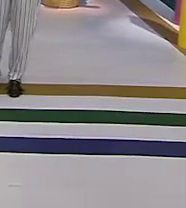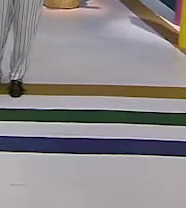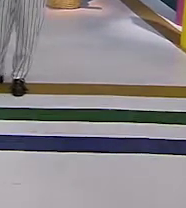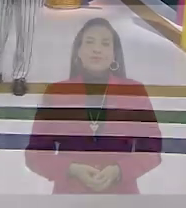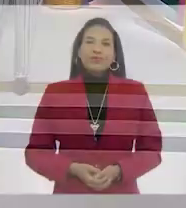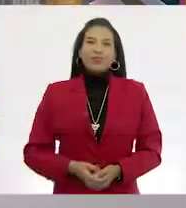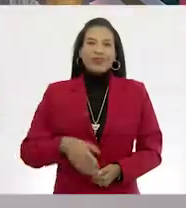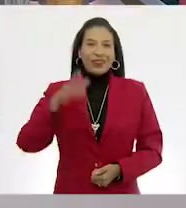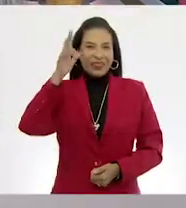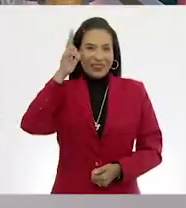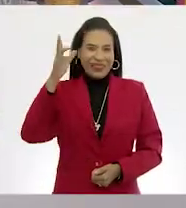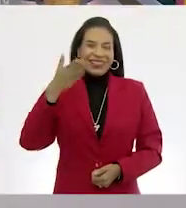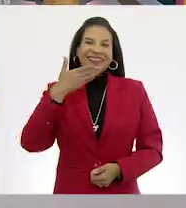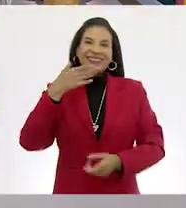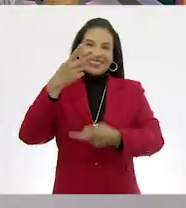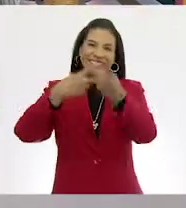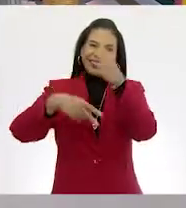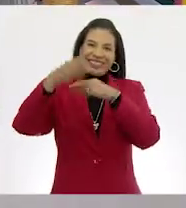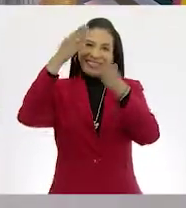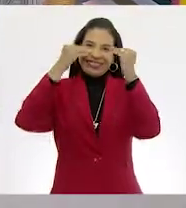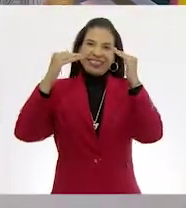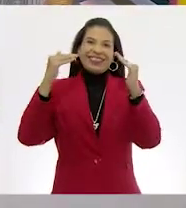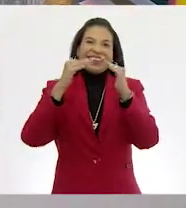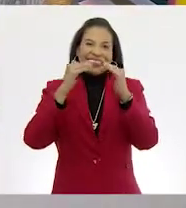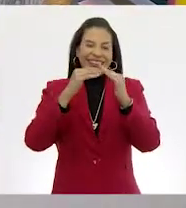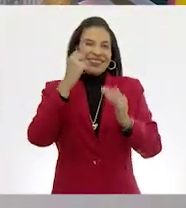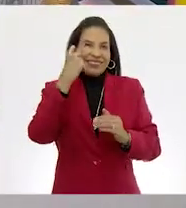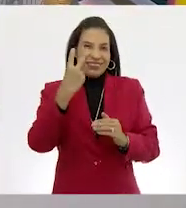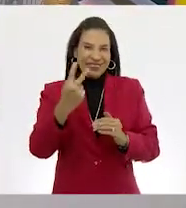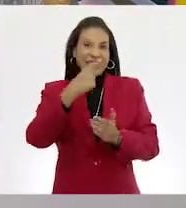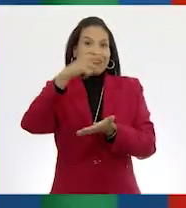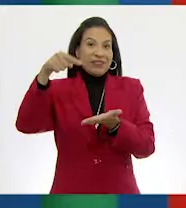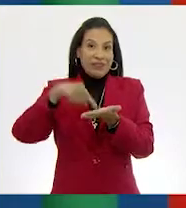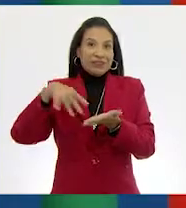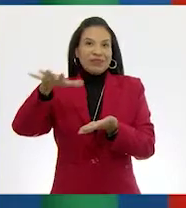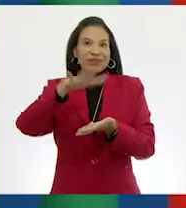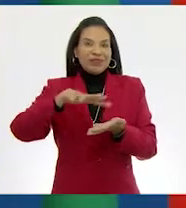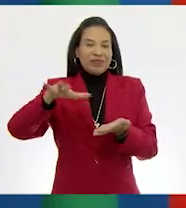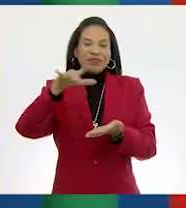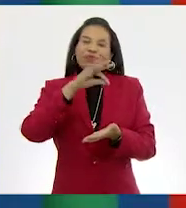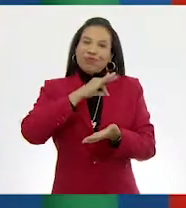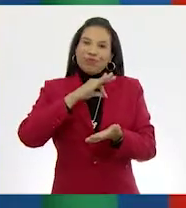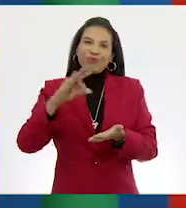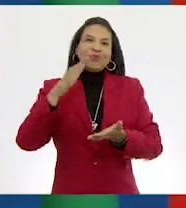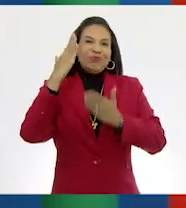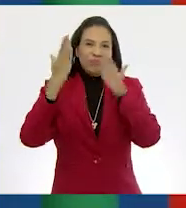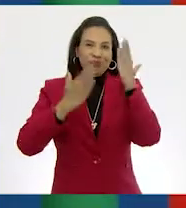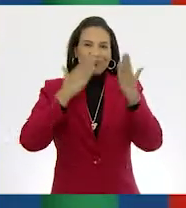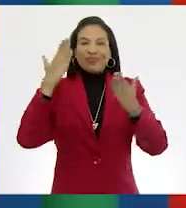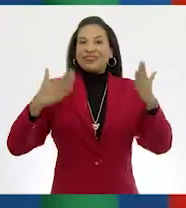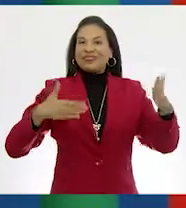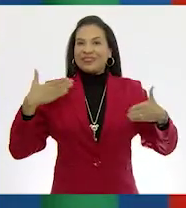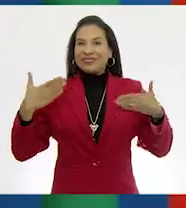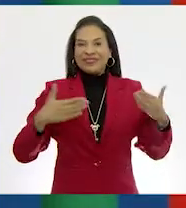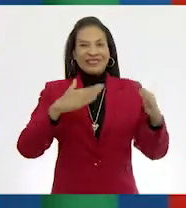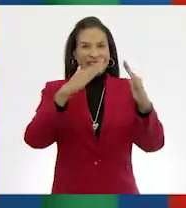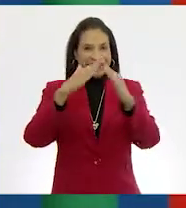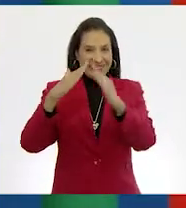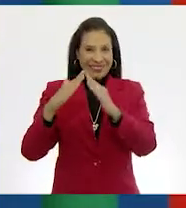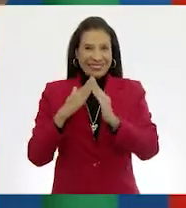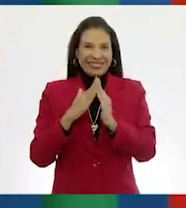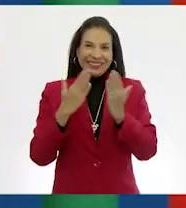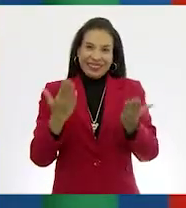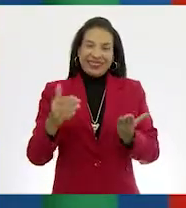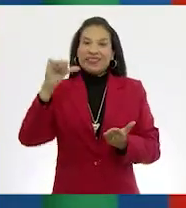hola les damos la bienvenida aprende casa 2 un espacio en el que vamos a poder estudiar y divertirnos desde nuestros hogares